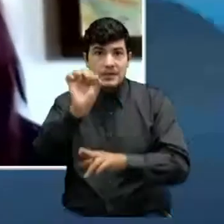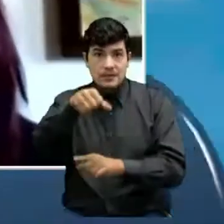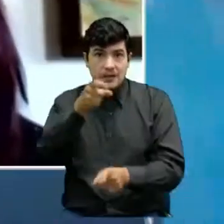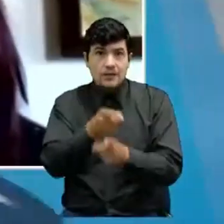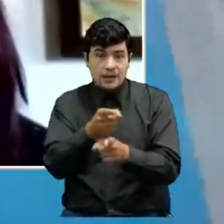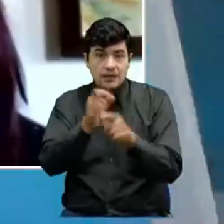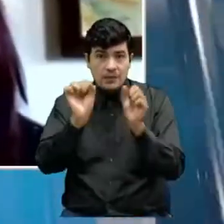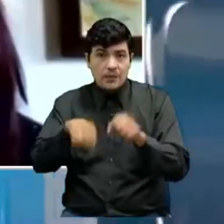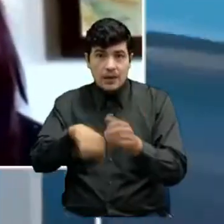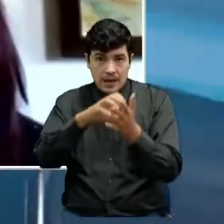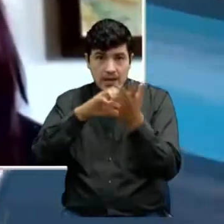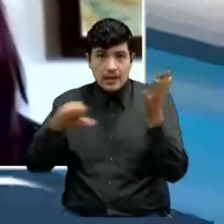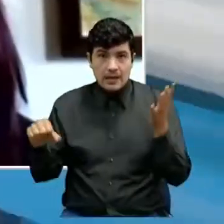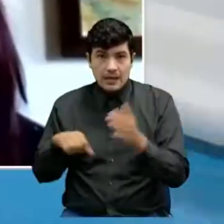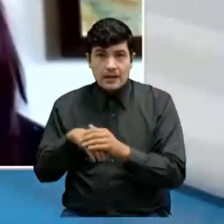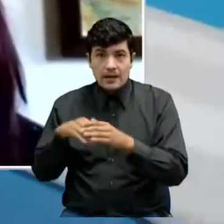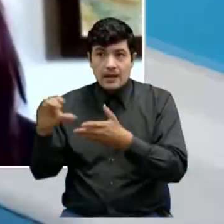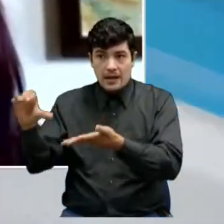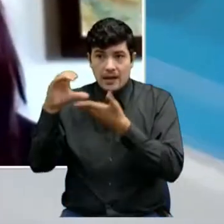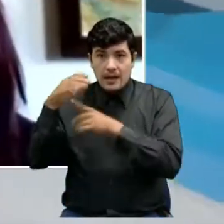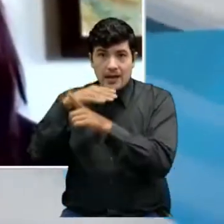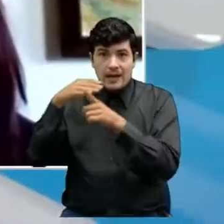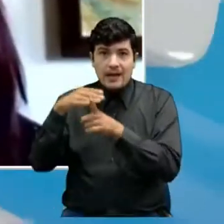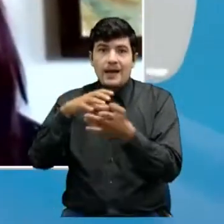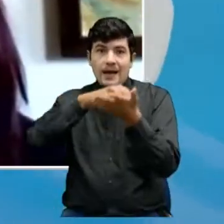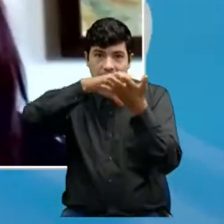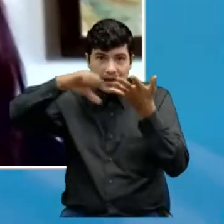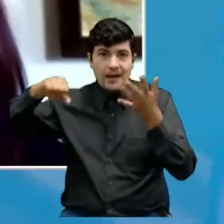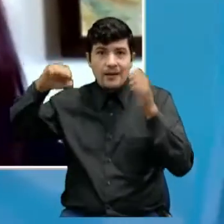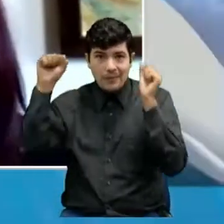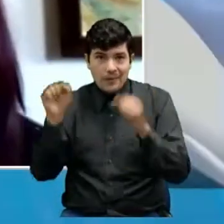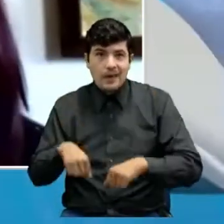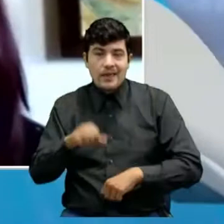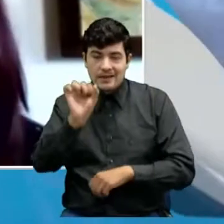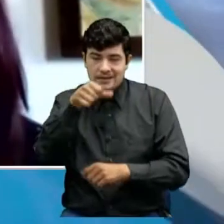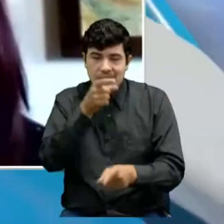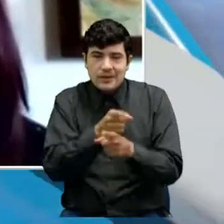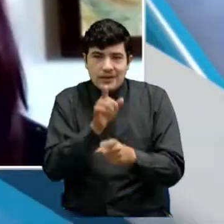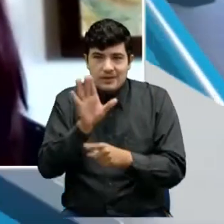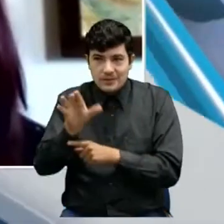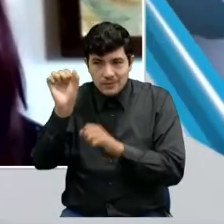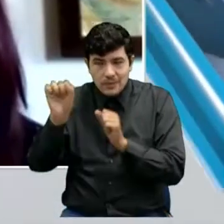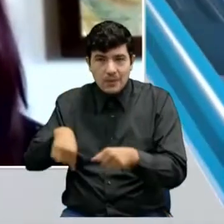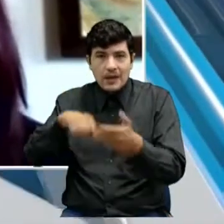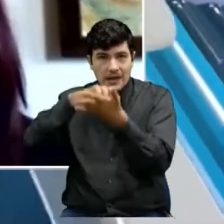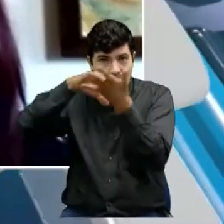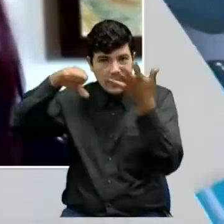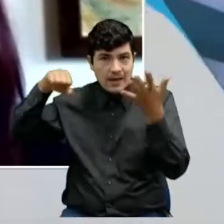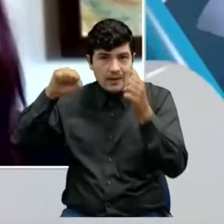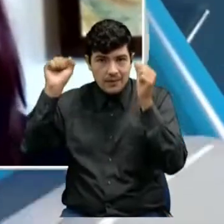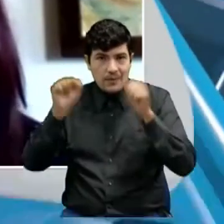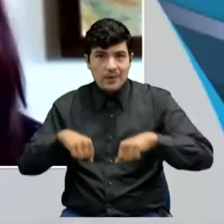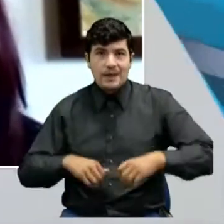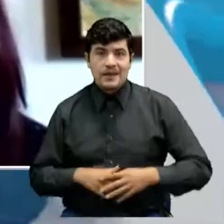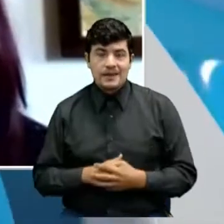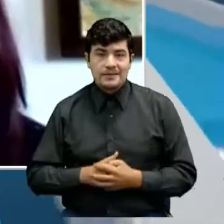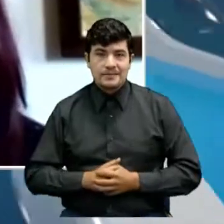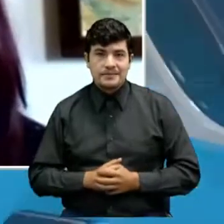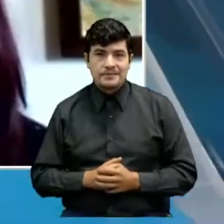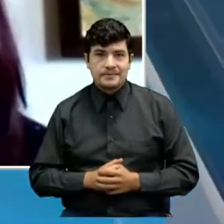embargables. Son embargables. Infortunadamente, sí, para nuestra televidente son embargables.